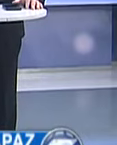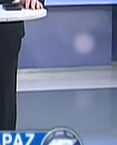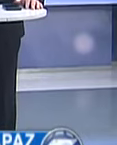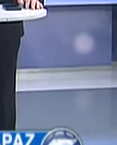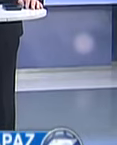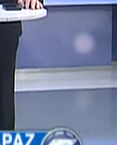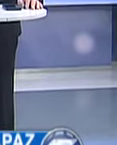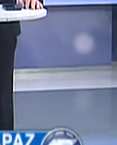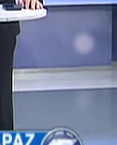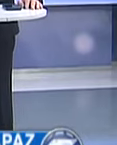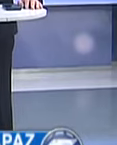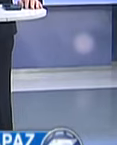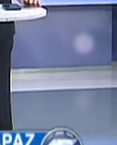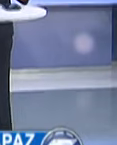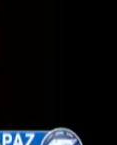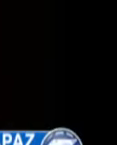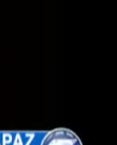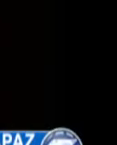como van a ver a continuación.